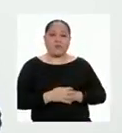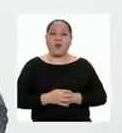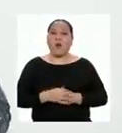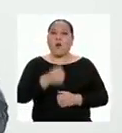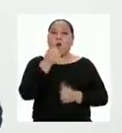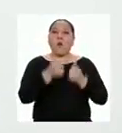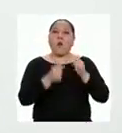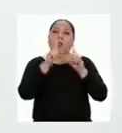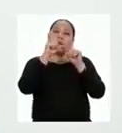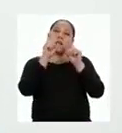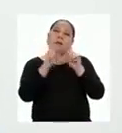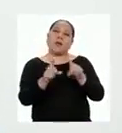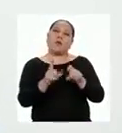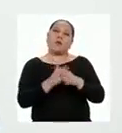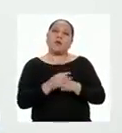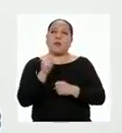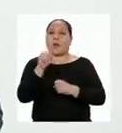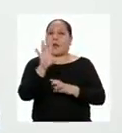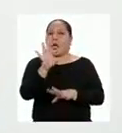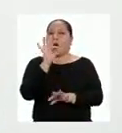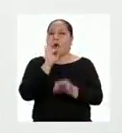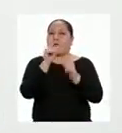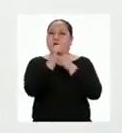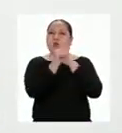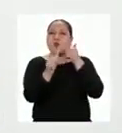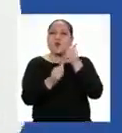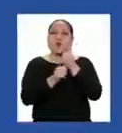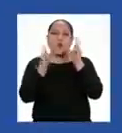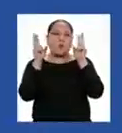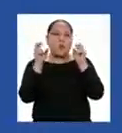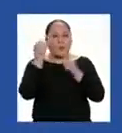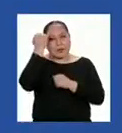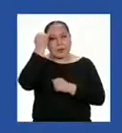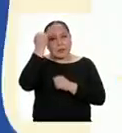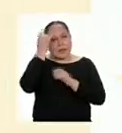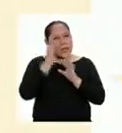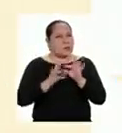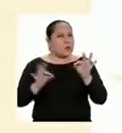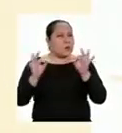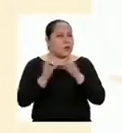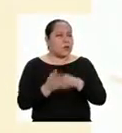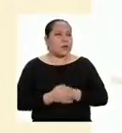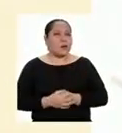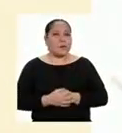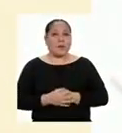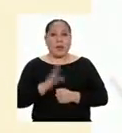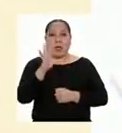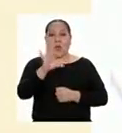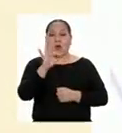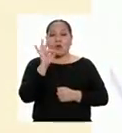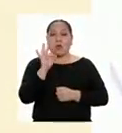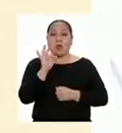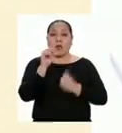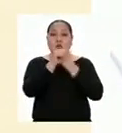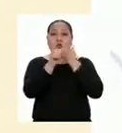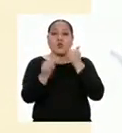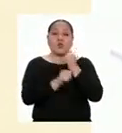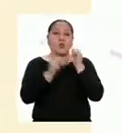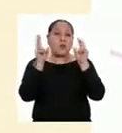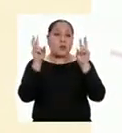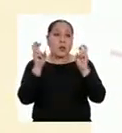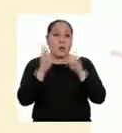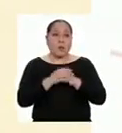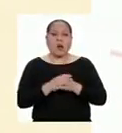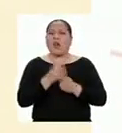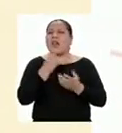las preguntas para identificar subtemas e ideas principales? Para hallar el subtema, la pregunta que usamos es: ¿de qué